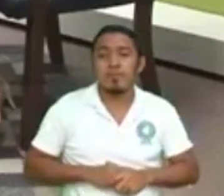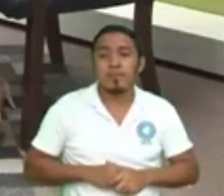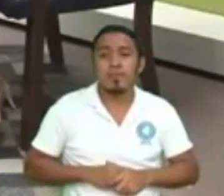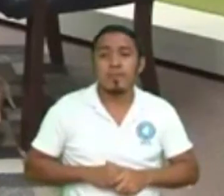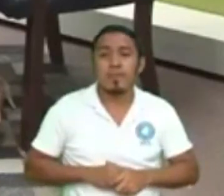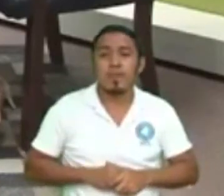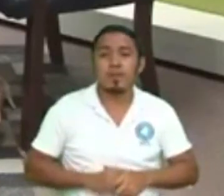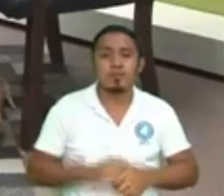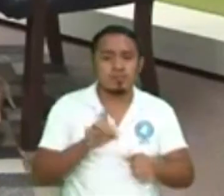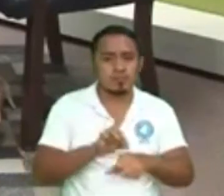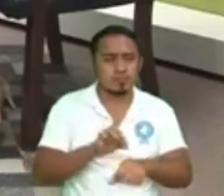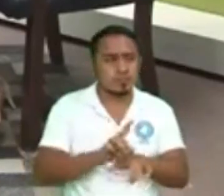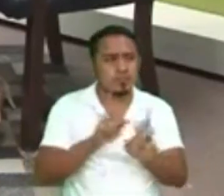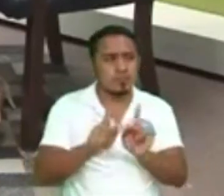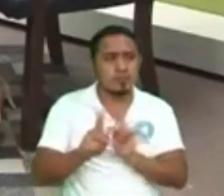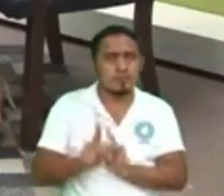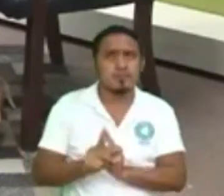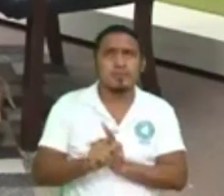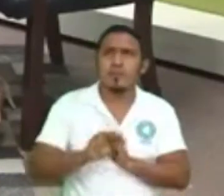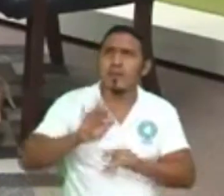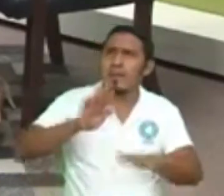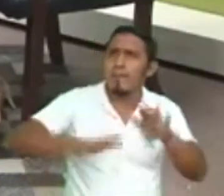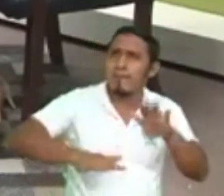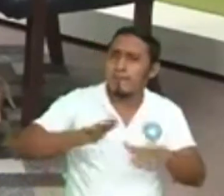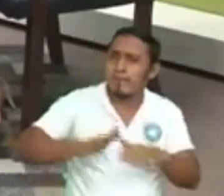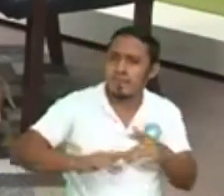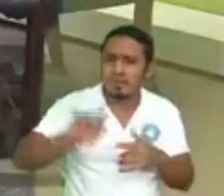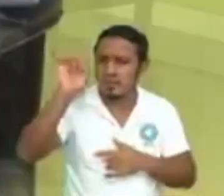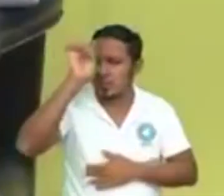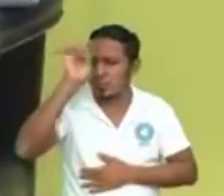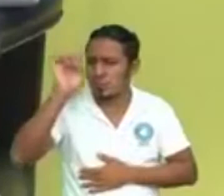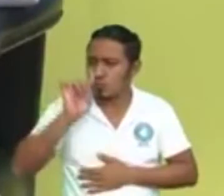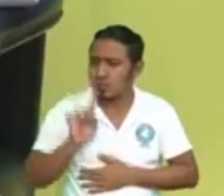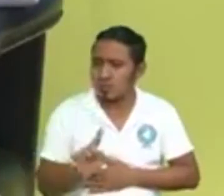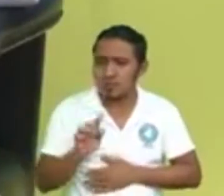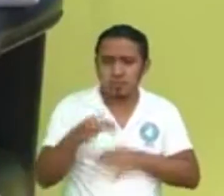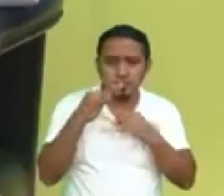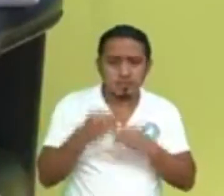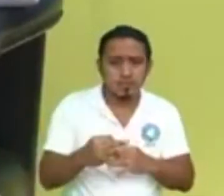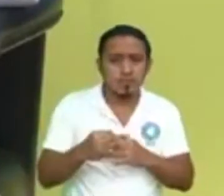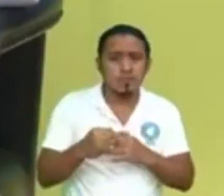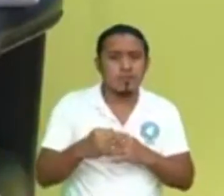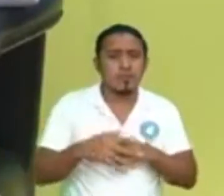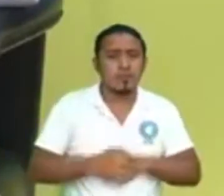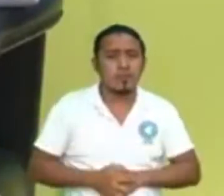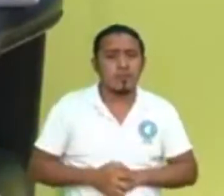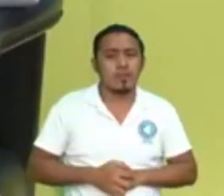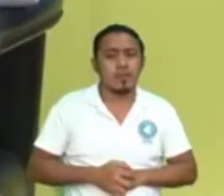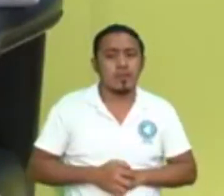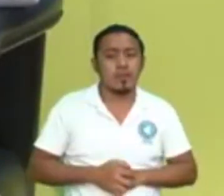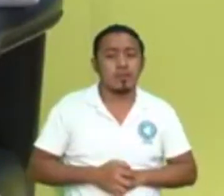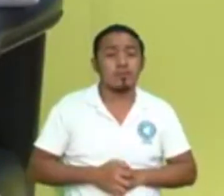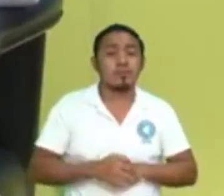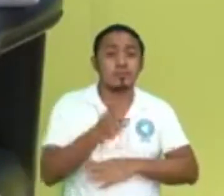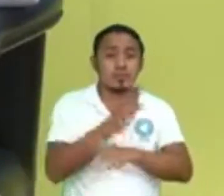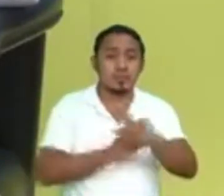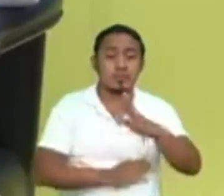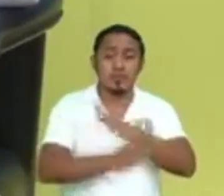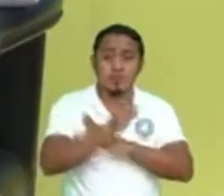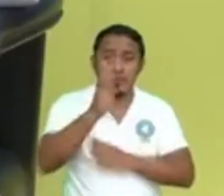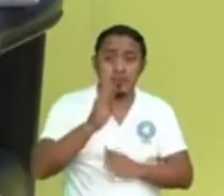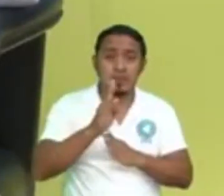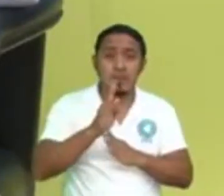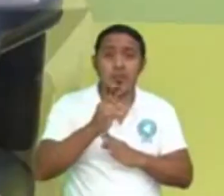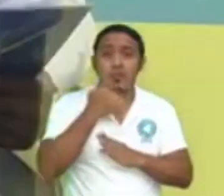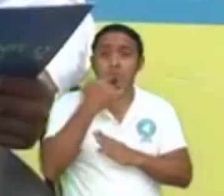hay algo que la población como que no conoce muy bien, no conocemos, pues, me incluyo. Las discapacidades que se dan producto